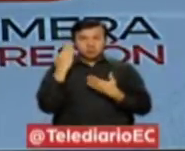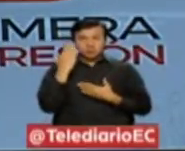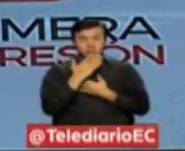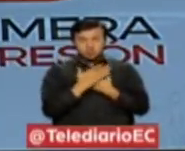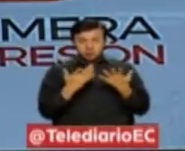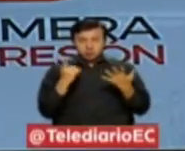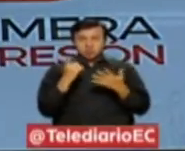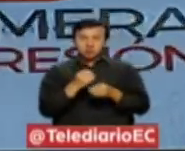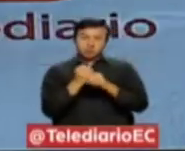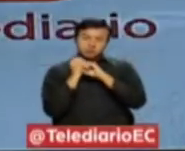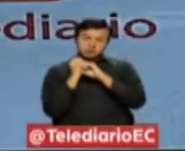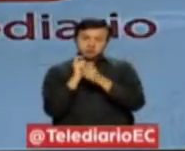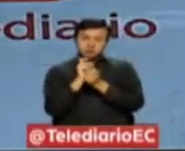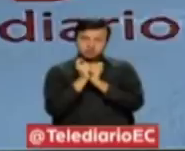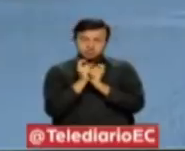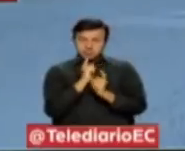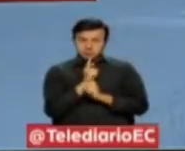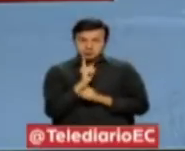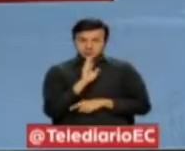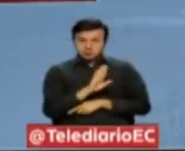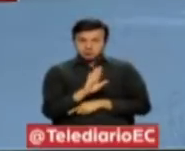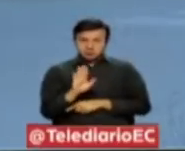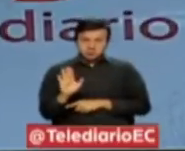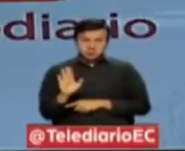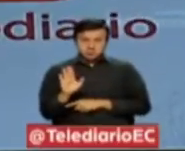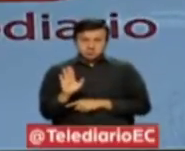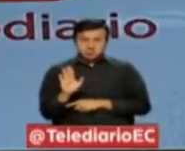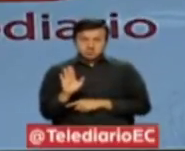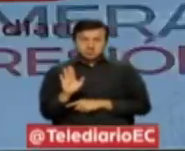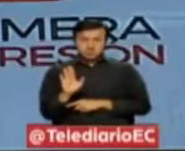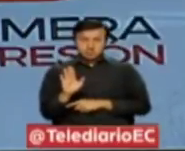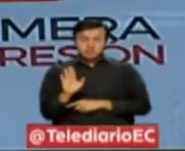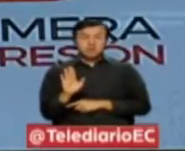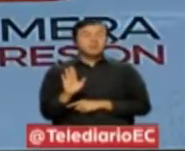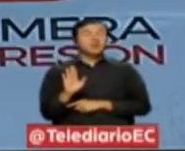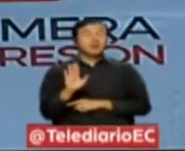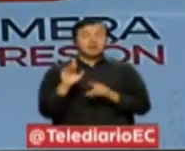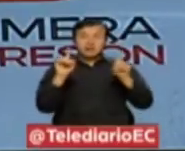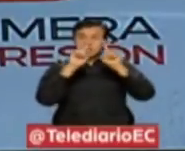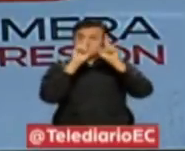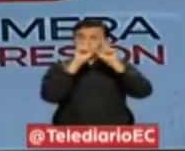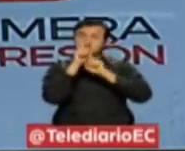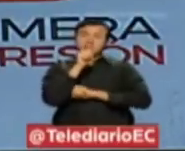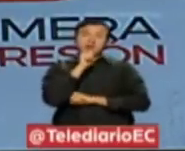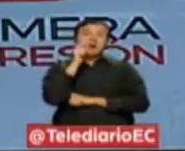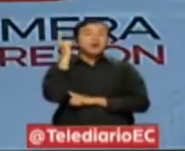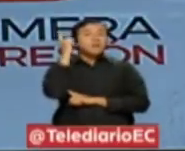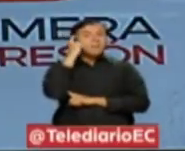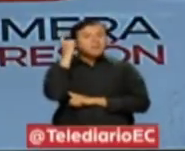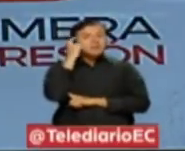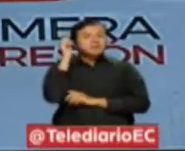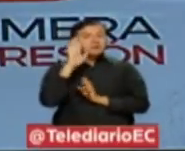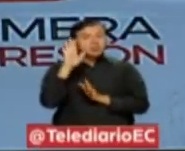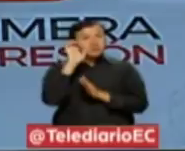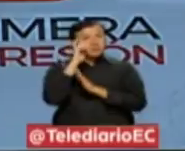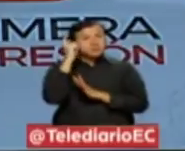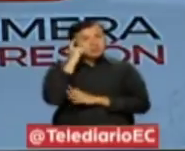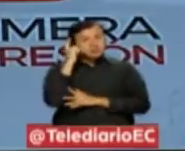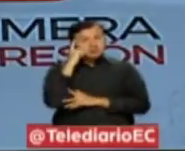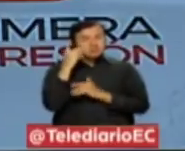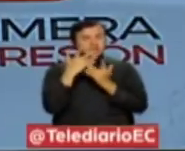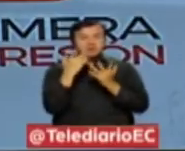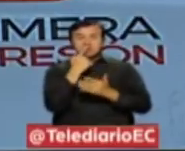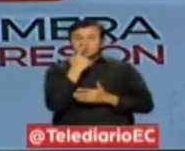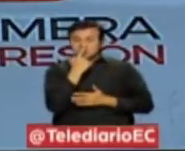de cambiar. Las fuerzas productivas, los empresarios privados, tienen la obligación de pensar en el país, no solamente en